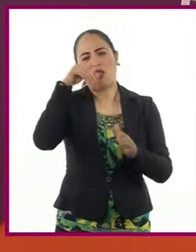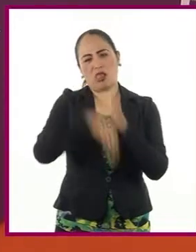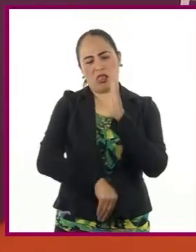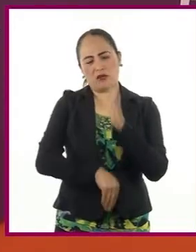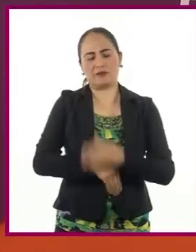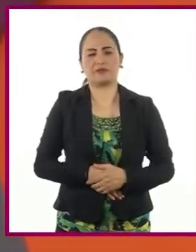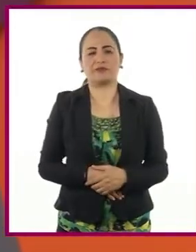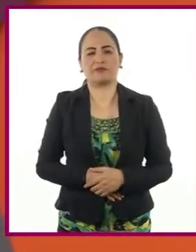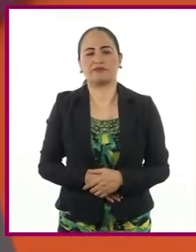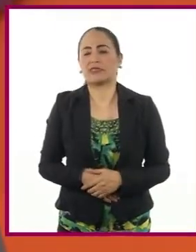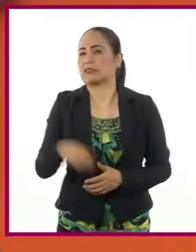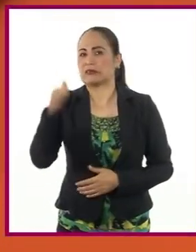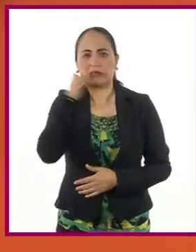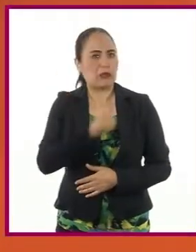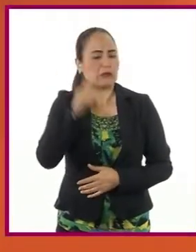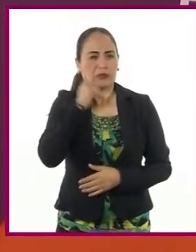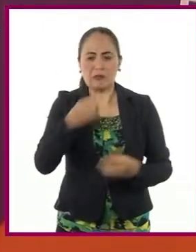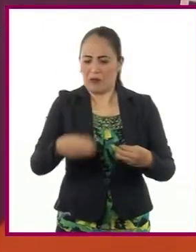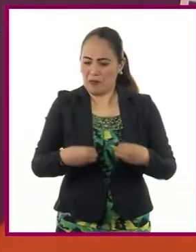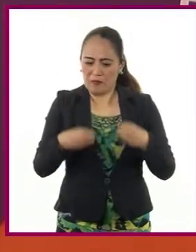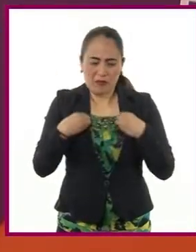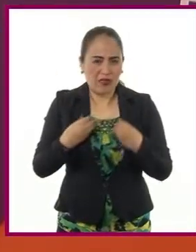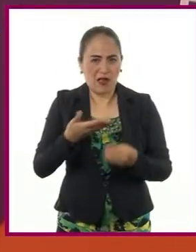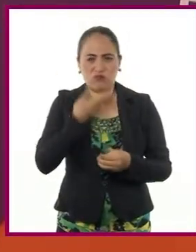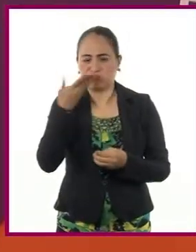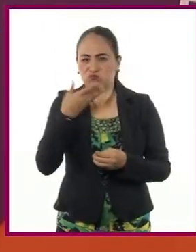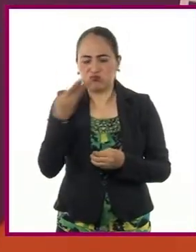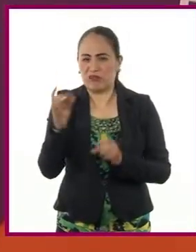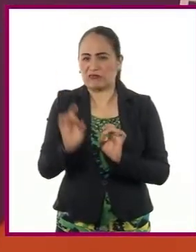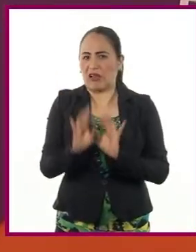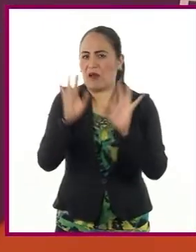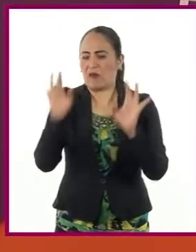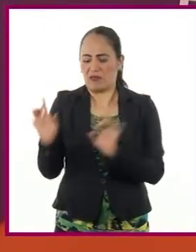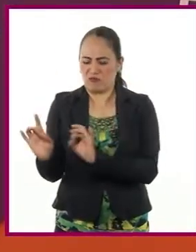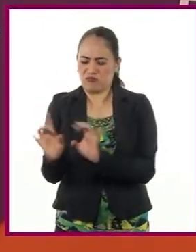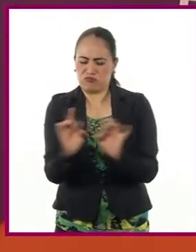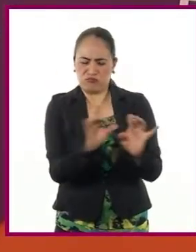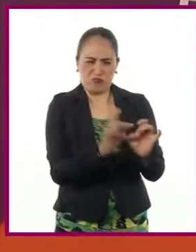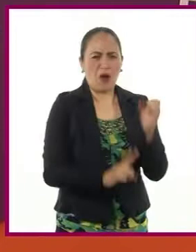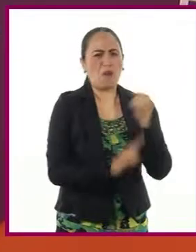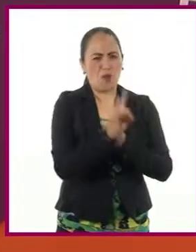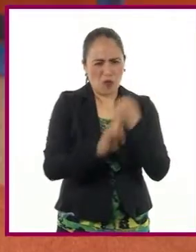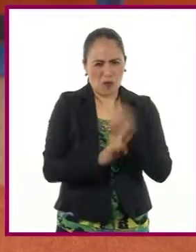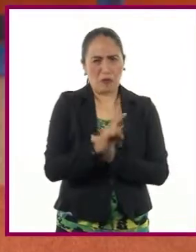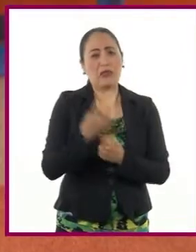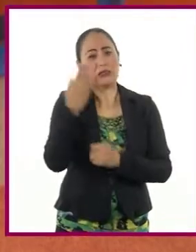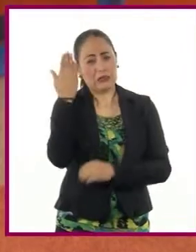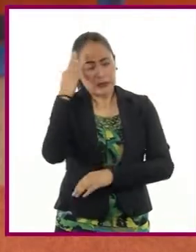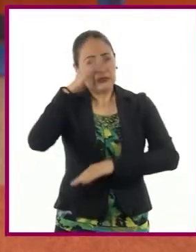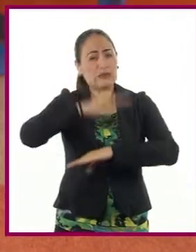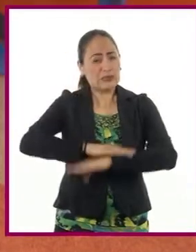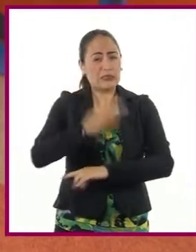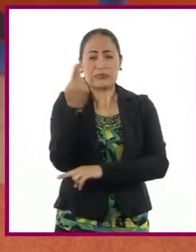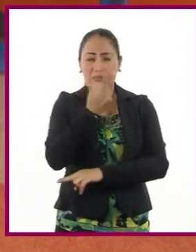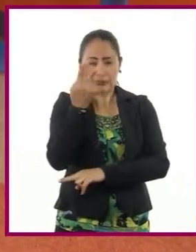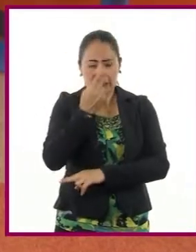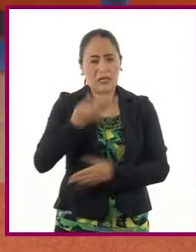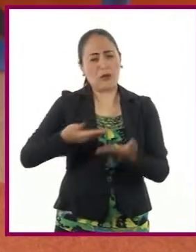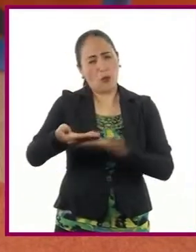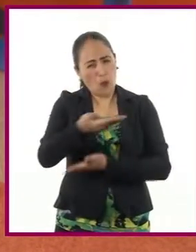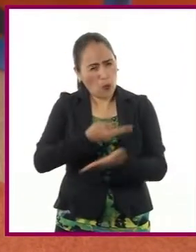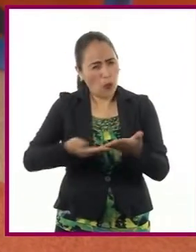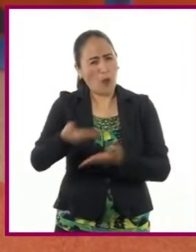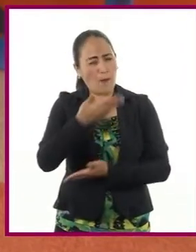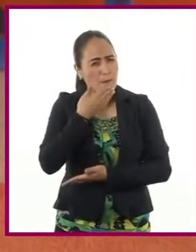de todas y todos y aprender a resolverlo es esencial para la convivencia. Y esto no siempre es